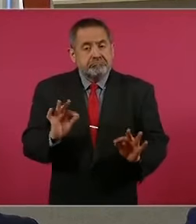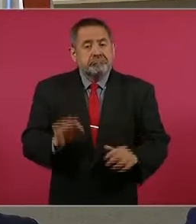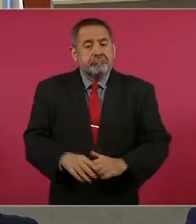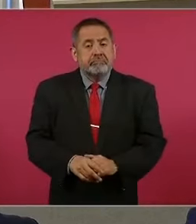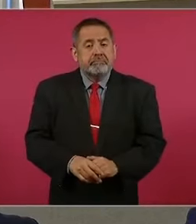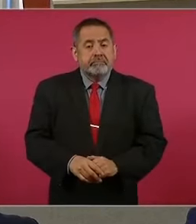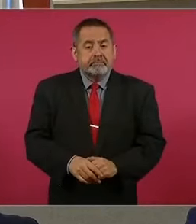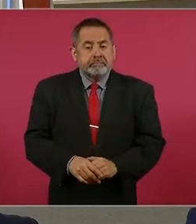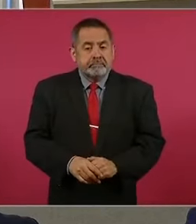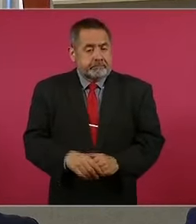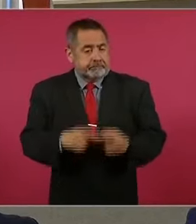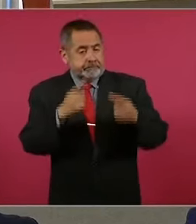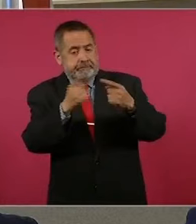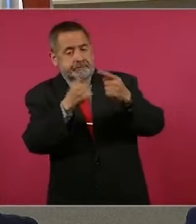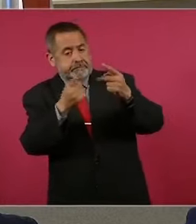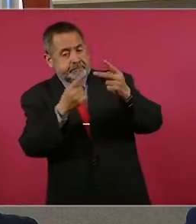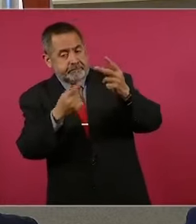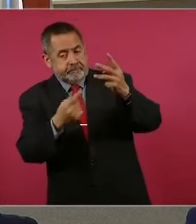Pero así,